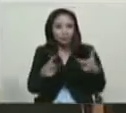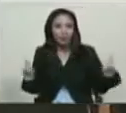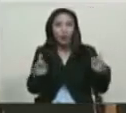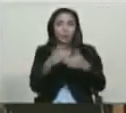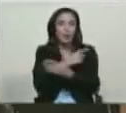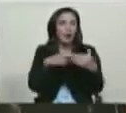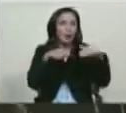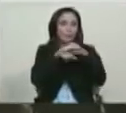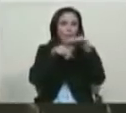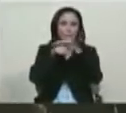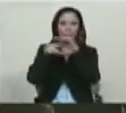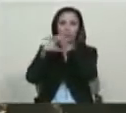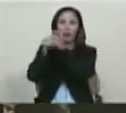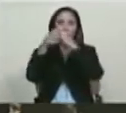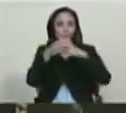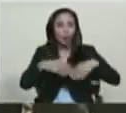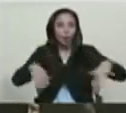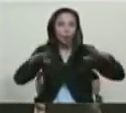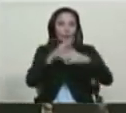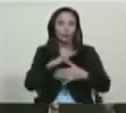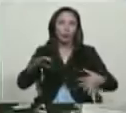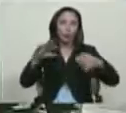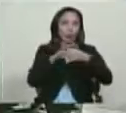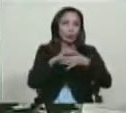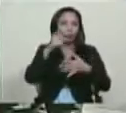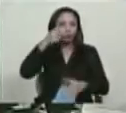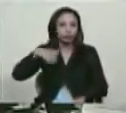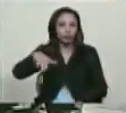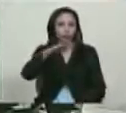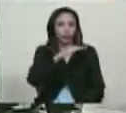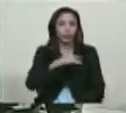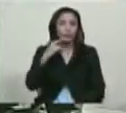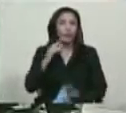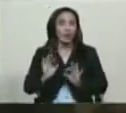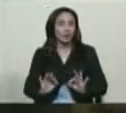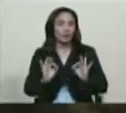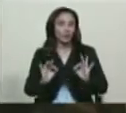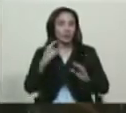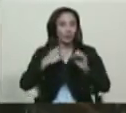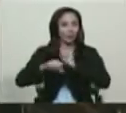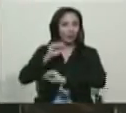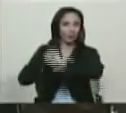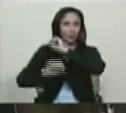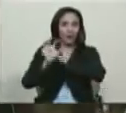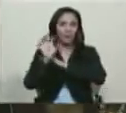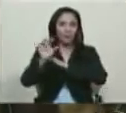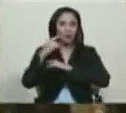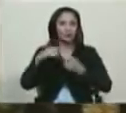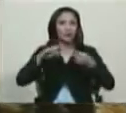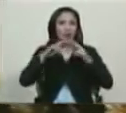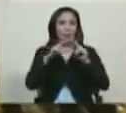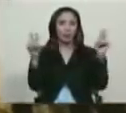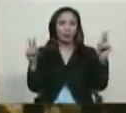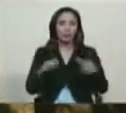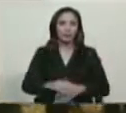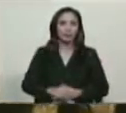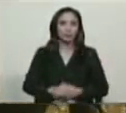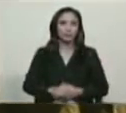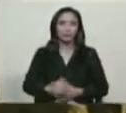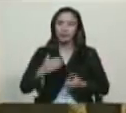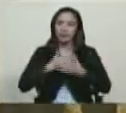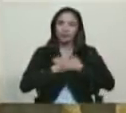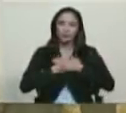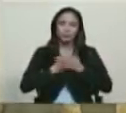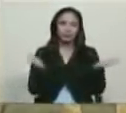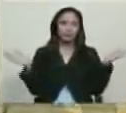palmo del territorio nacional en unión con el pueblo se mantiene firme en la defensa de la soberanía y la paz puesta al servicio